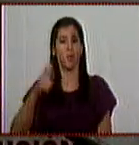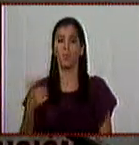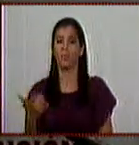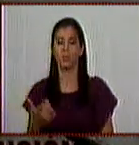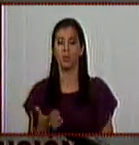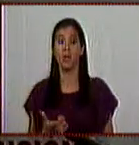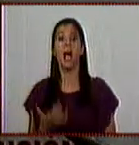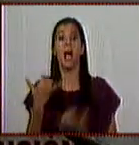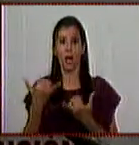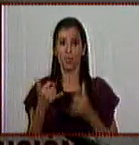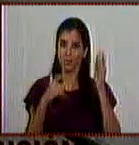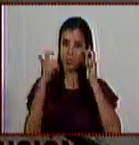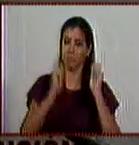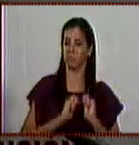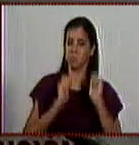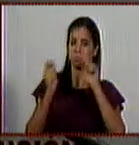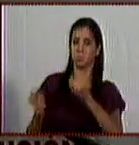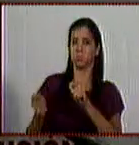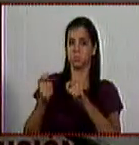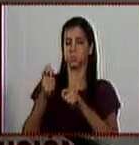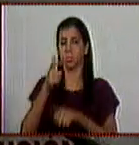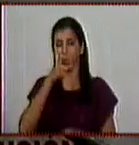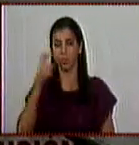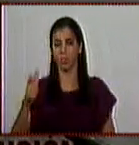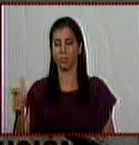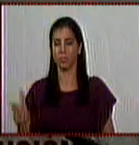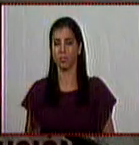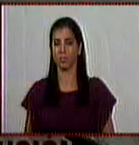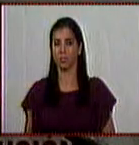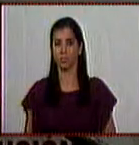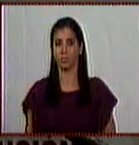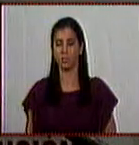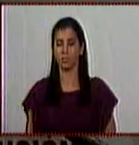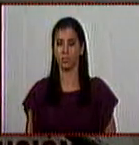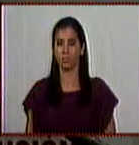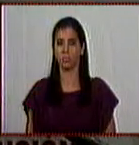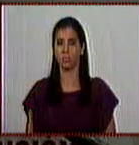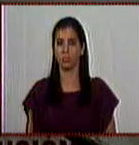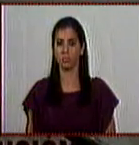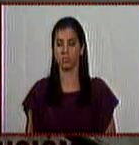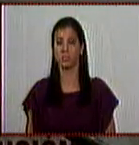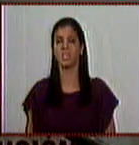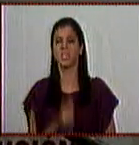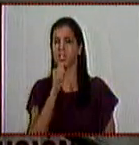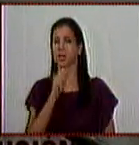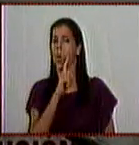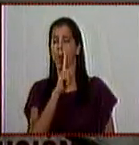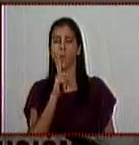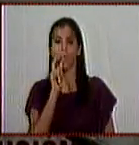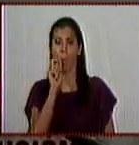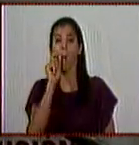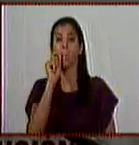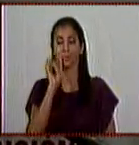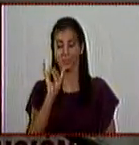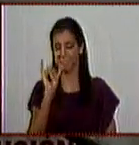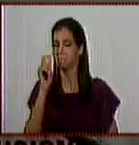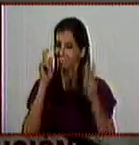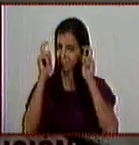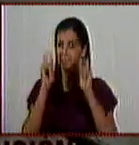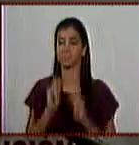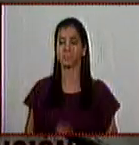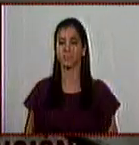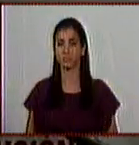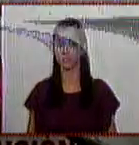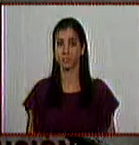el liderazgo un liderazgo que tiene una expresión en un hombre que en este caso y en nuestro caso es Hugo Chávez